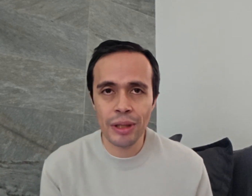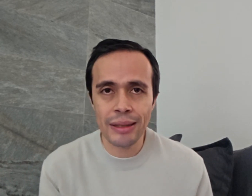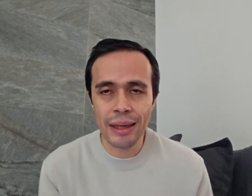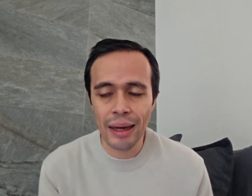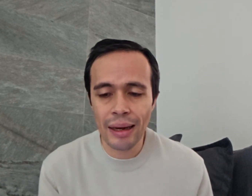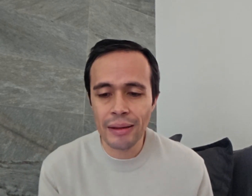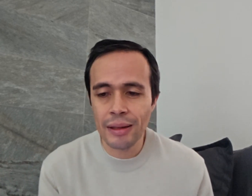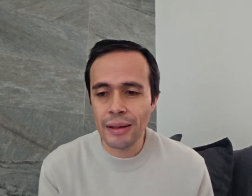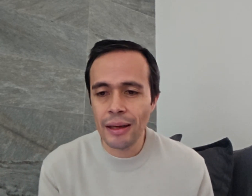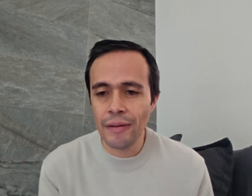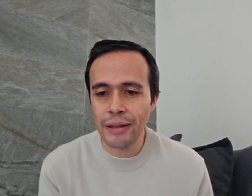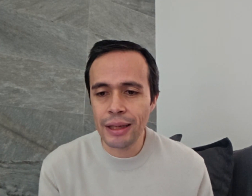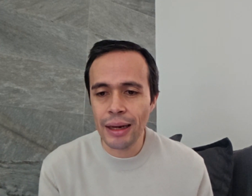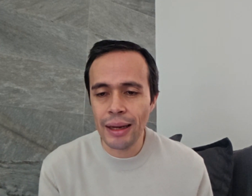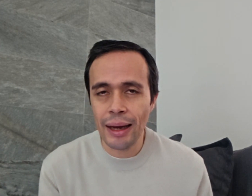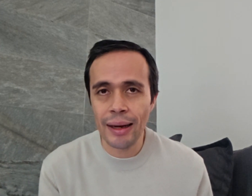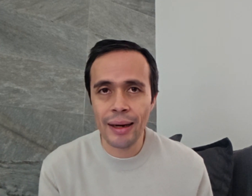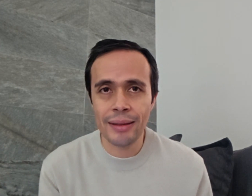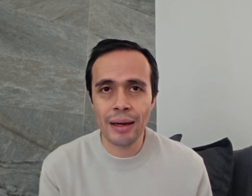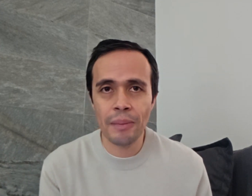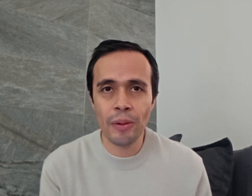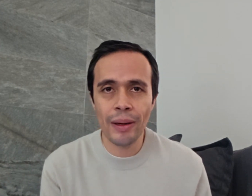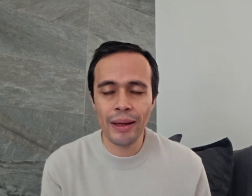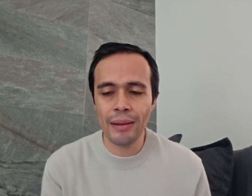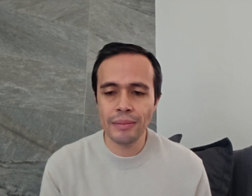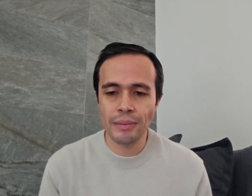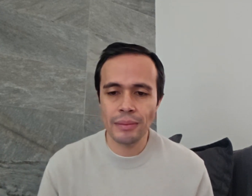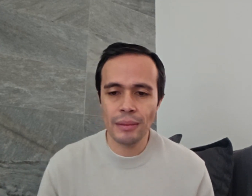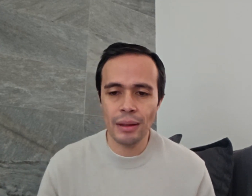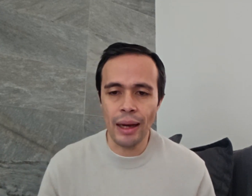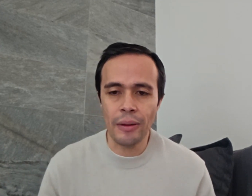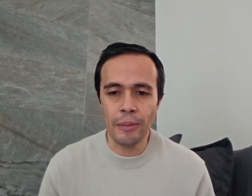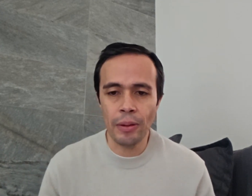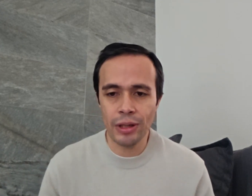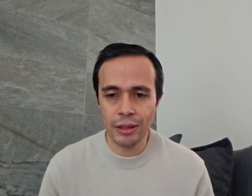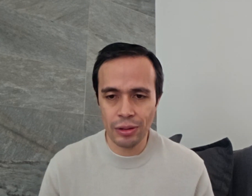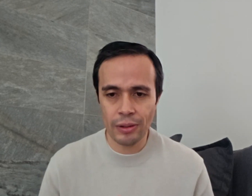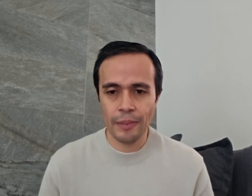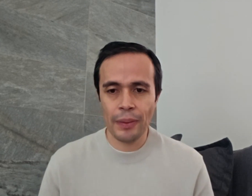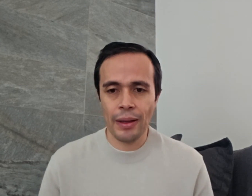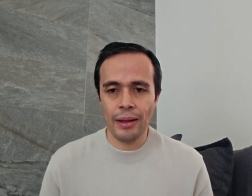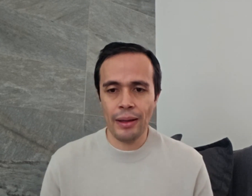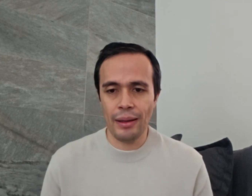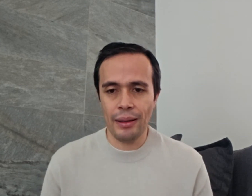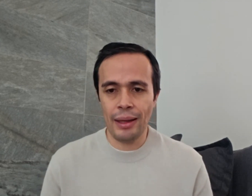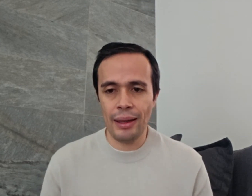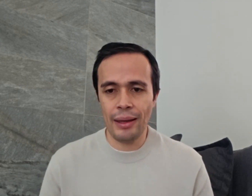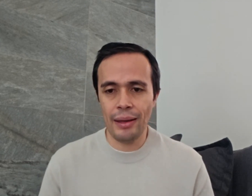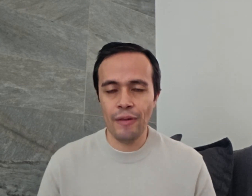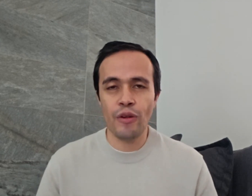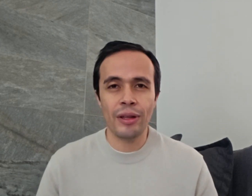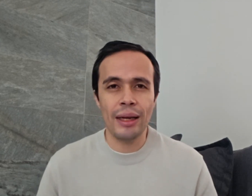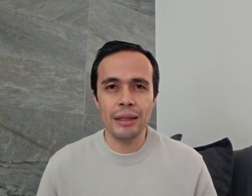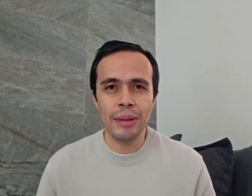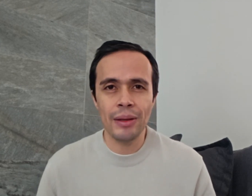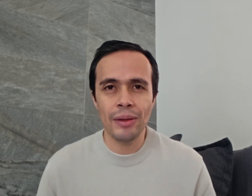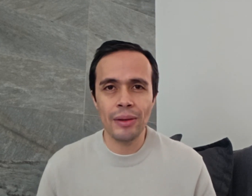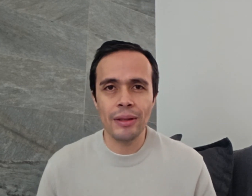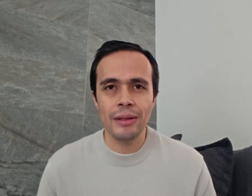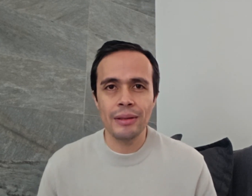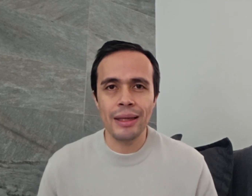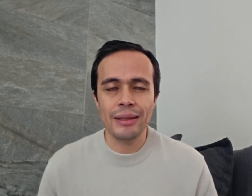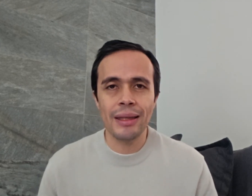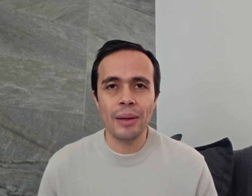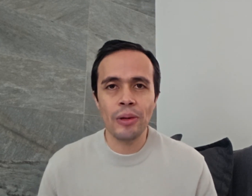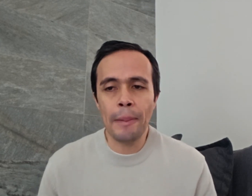llevar denuncias a la Fiscalía General de la República. Hay un proceso de